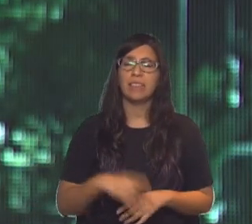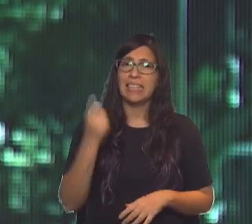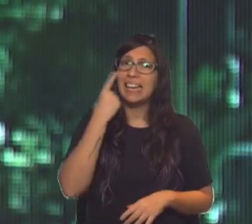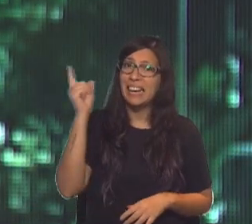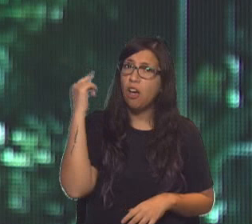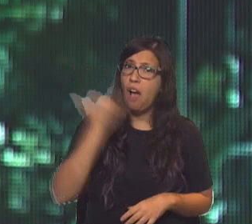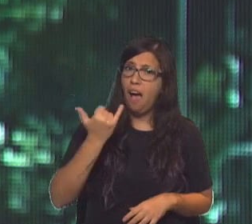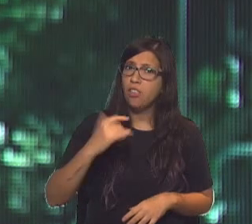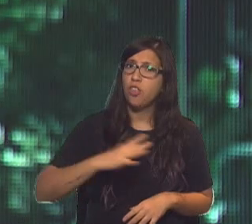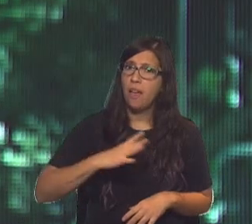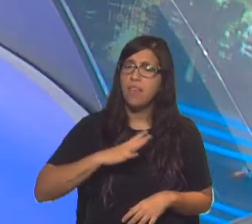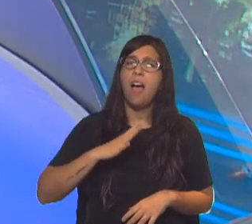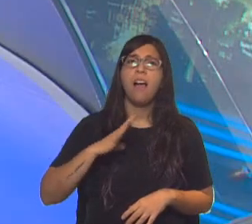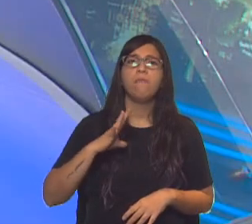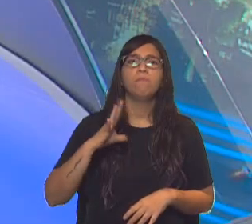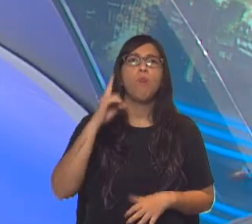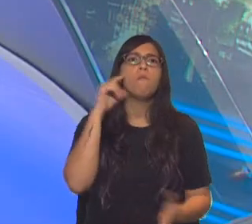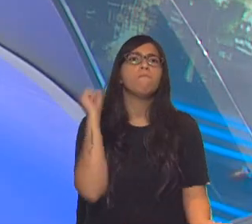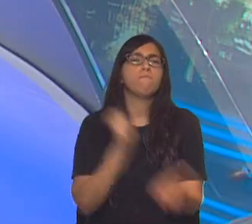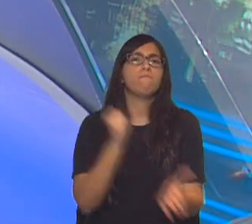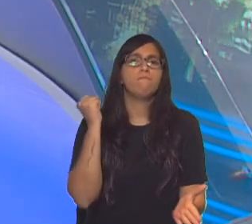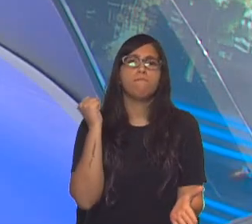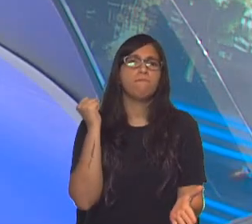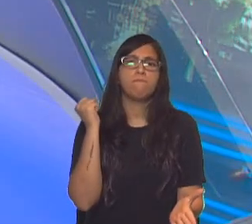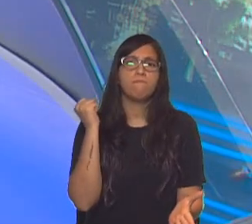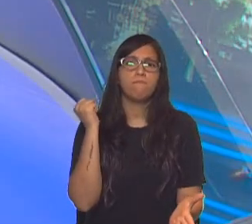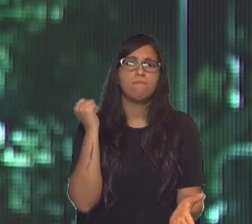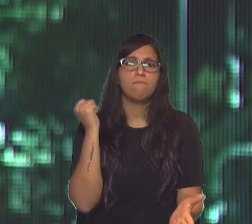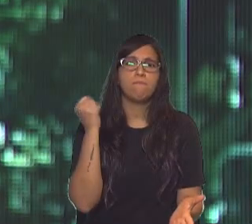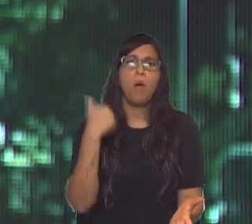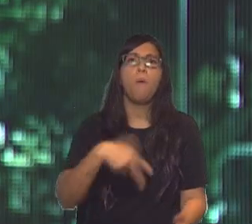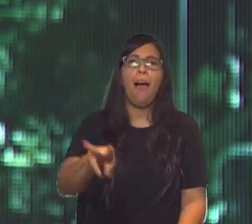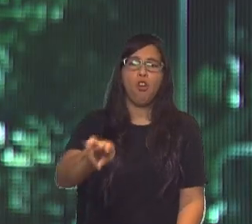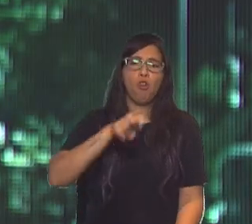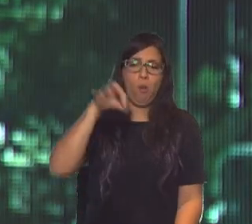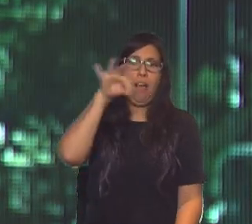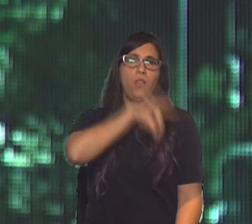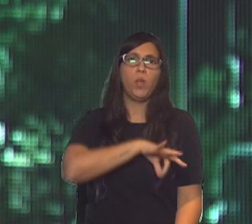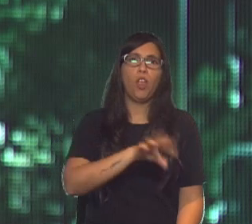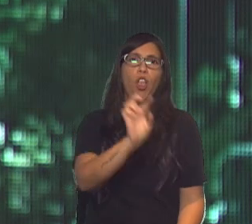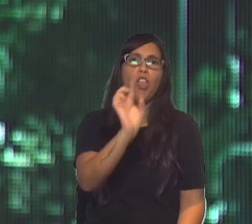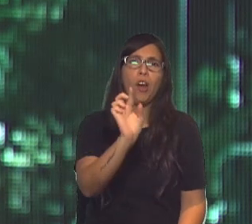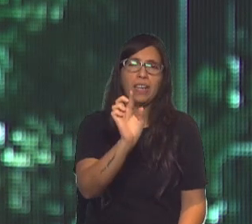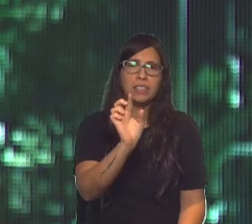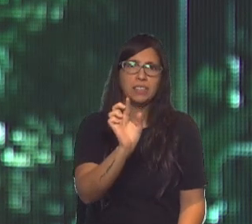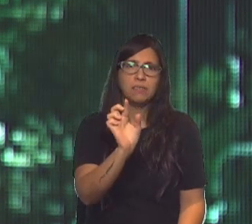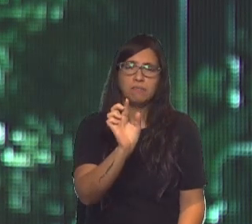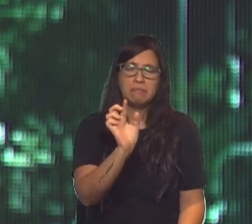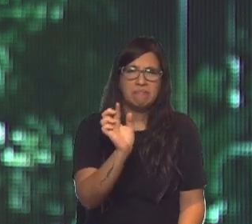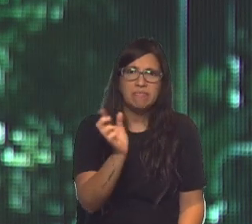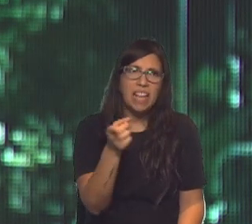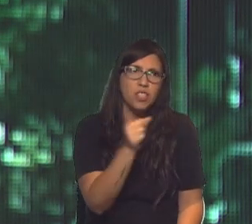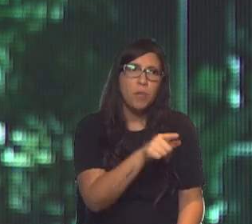creo que sí está instalada la idea de que la gente va a cobrar en dólares Y eso es un